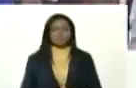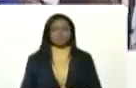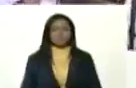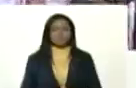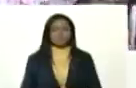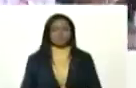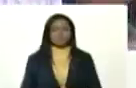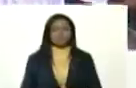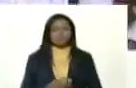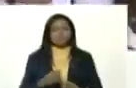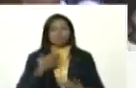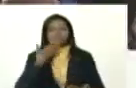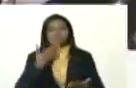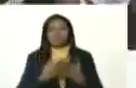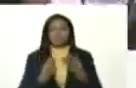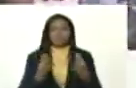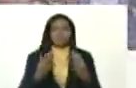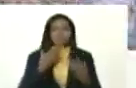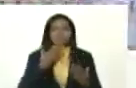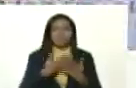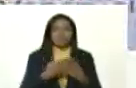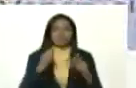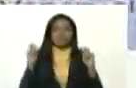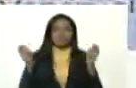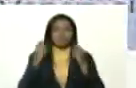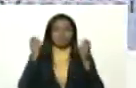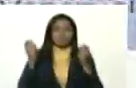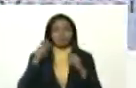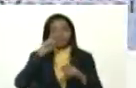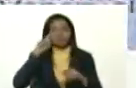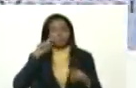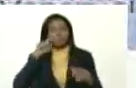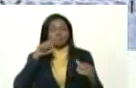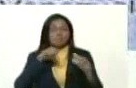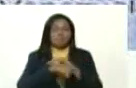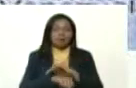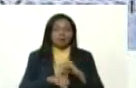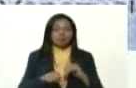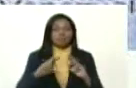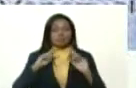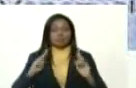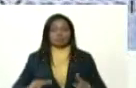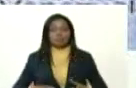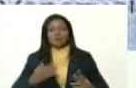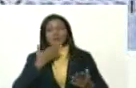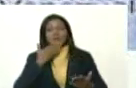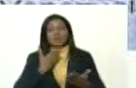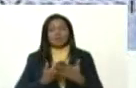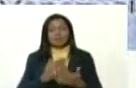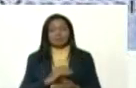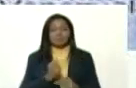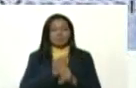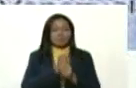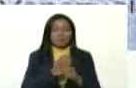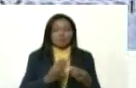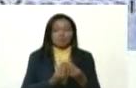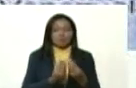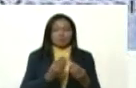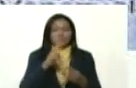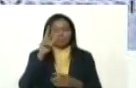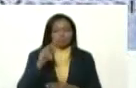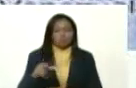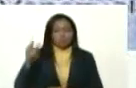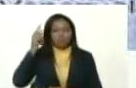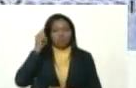Mi agradecimiento a las promotoras de parto humanizado. Gracias por el trabajo que hacen todos los días por